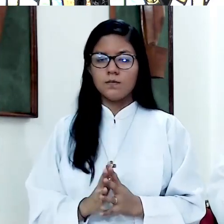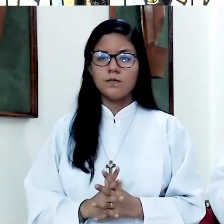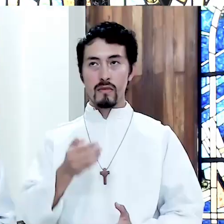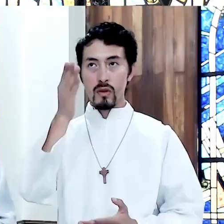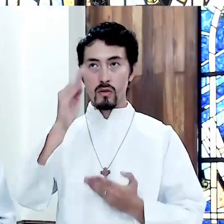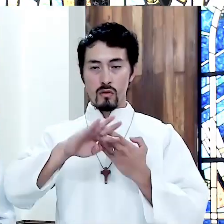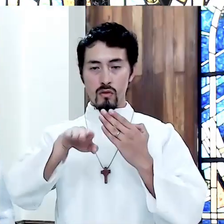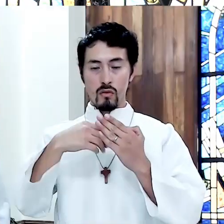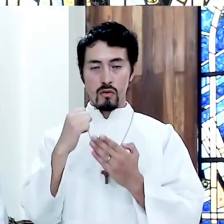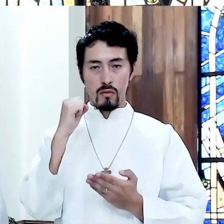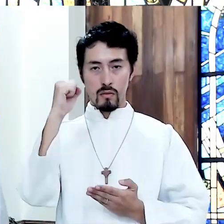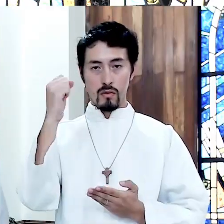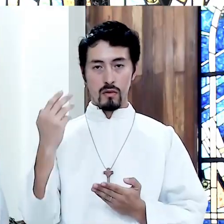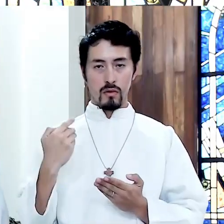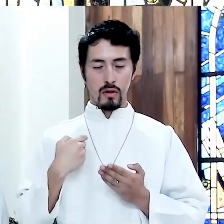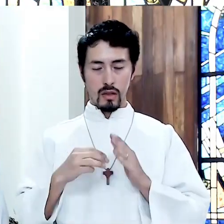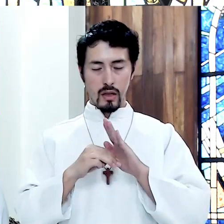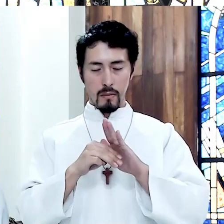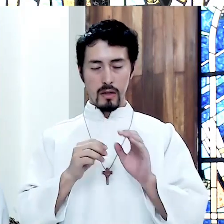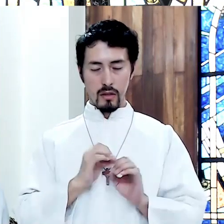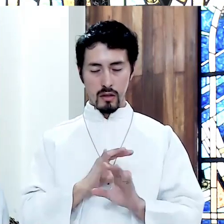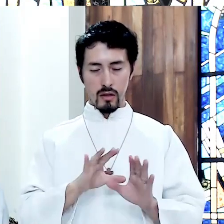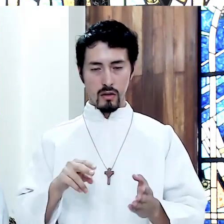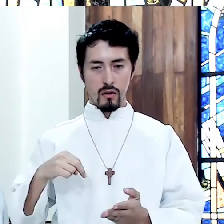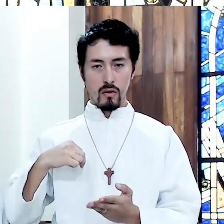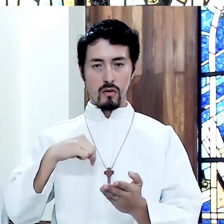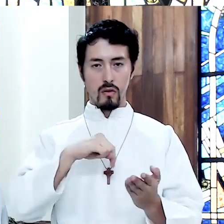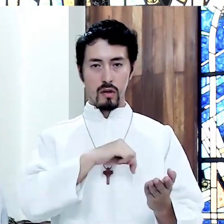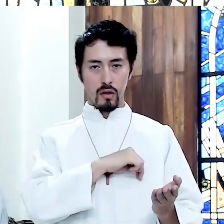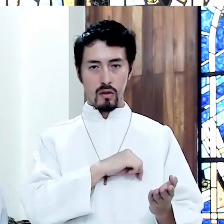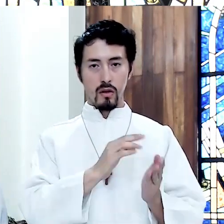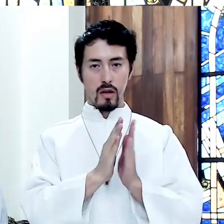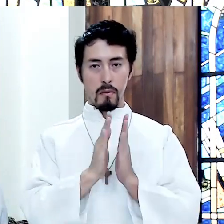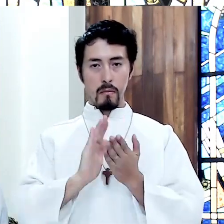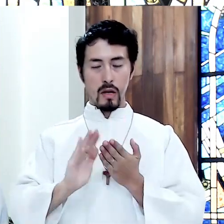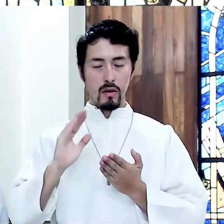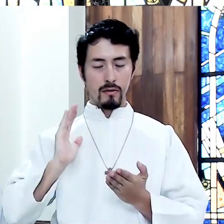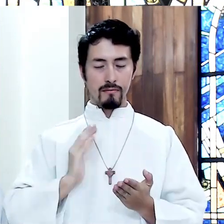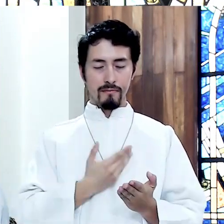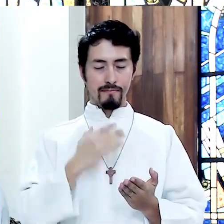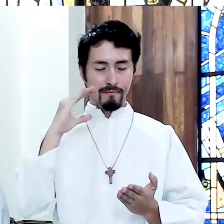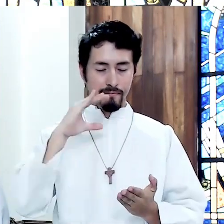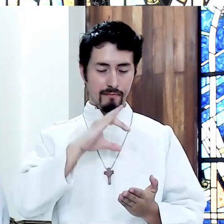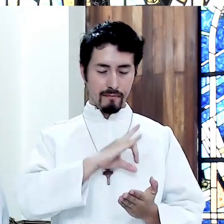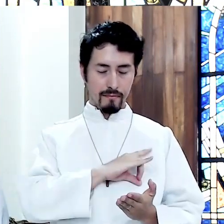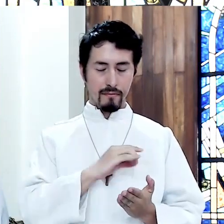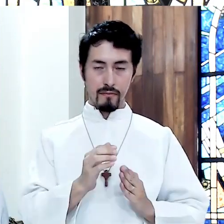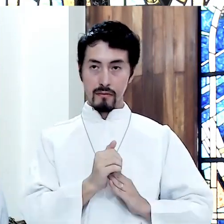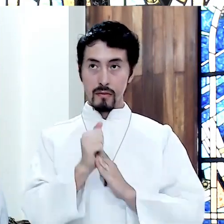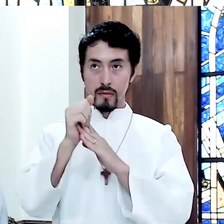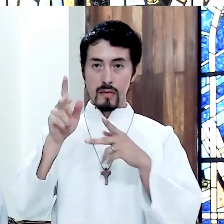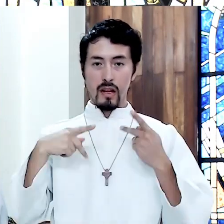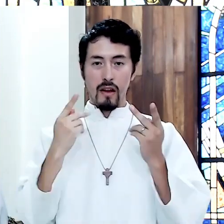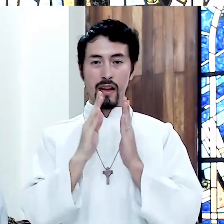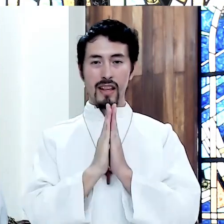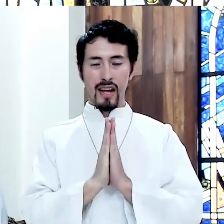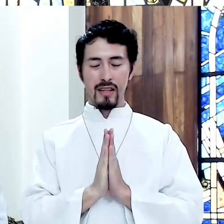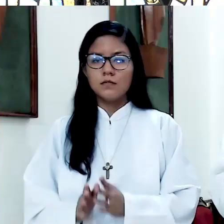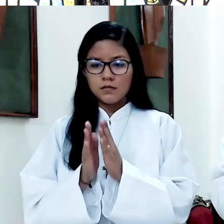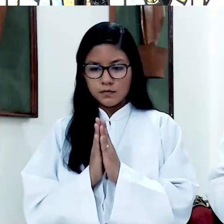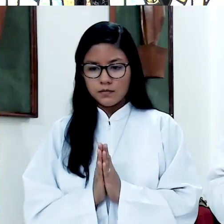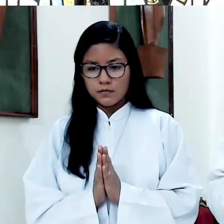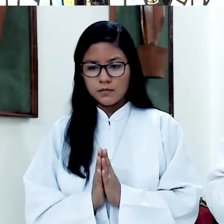Dios Todopoderoso tenga misericordia de nosotros, perdone nuestros pecados y nos lleve a la vida eterna.